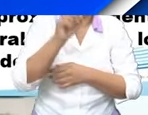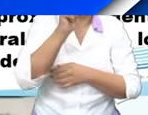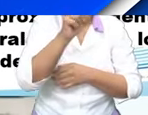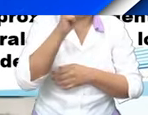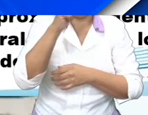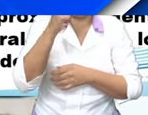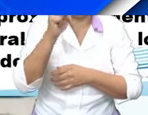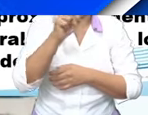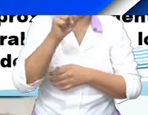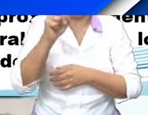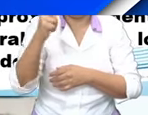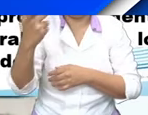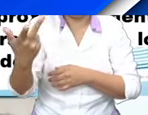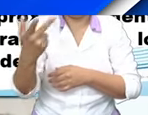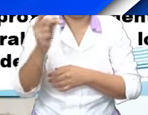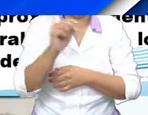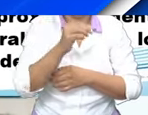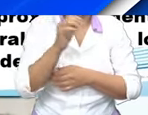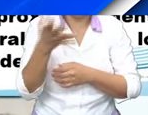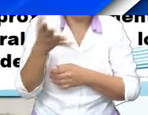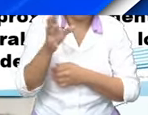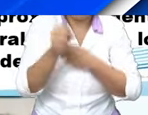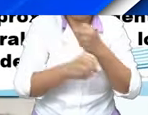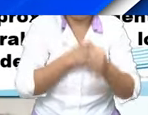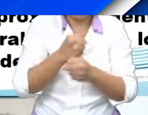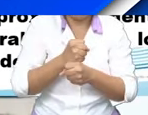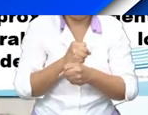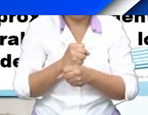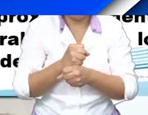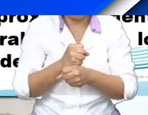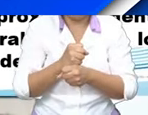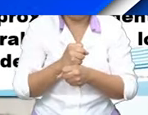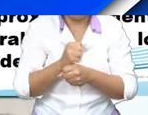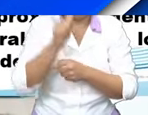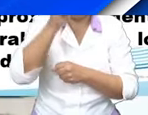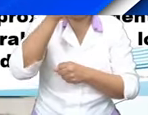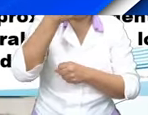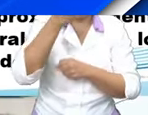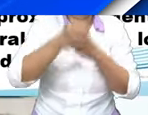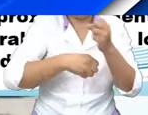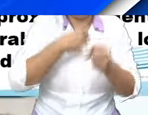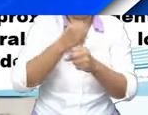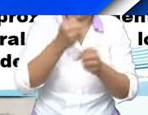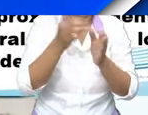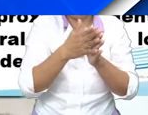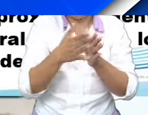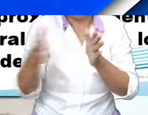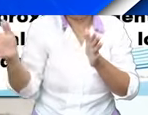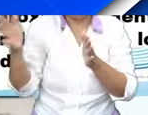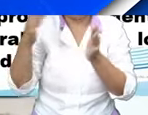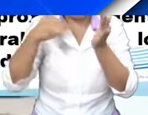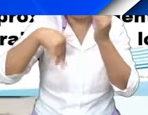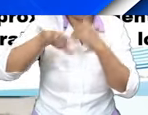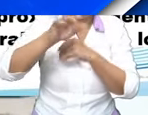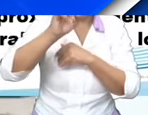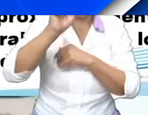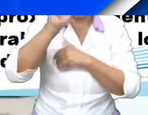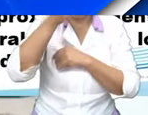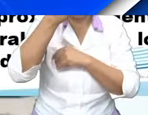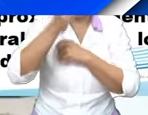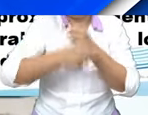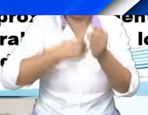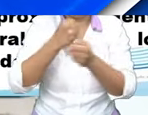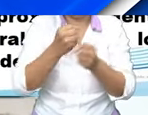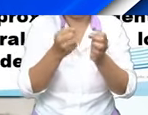118 personas con edades de más de 60 años o más